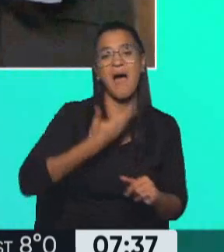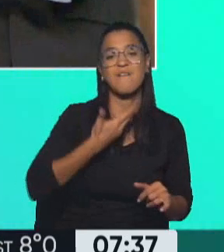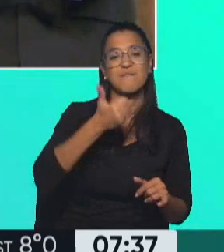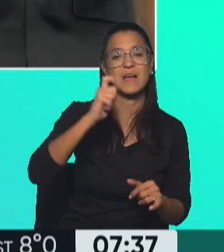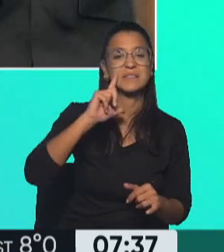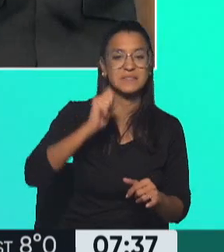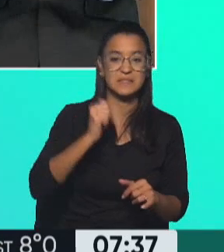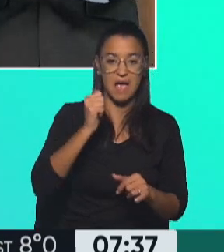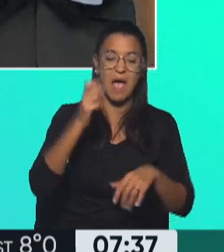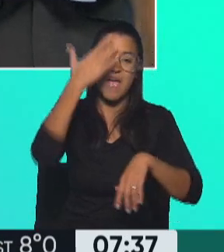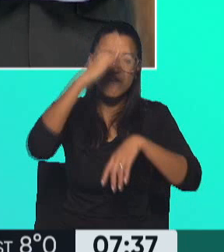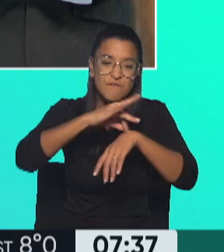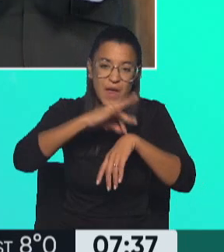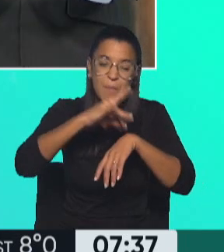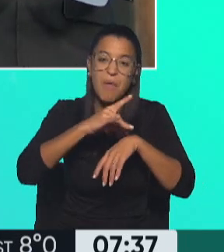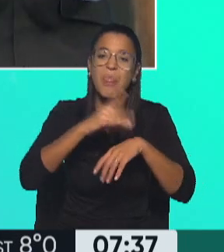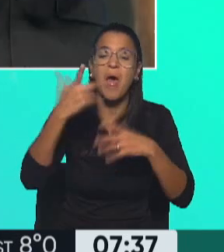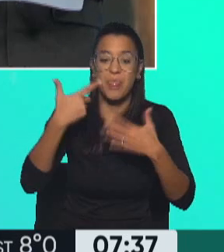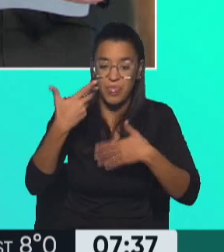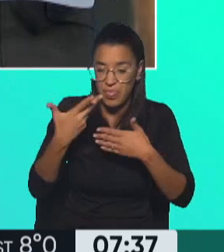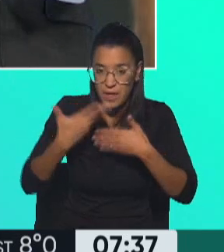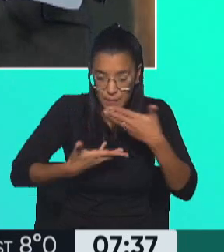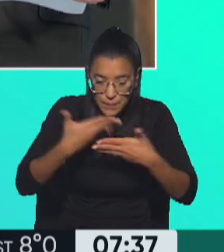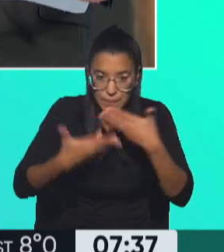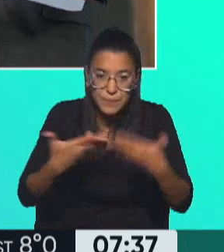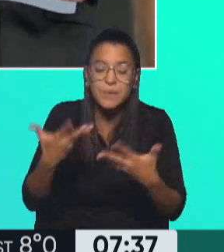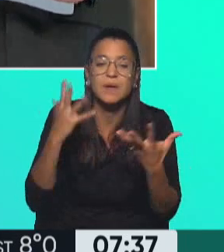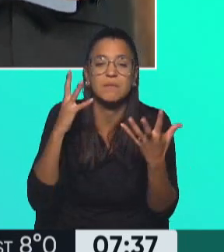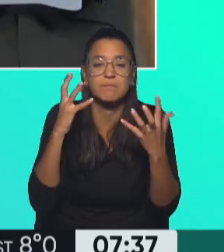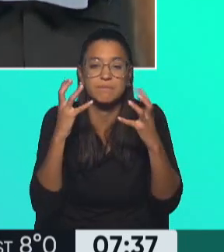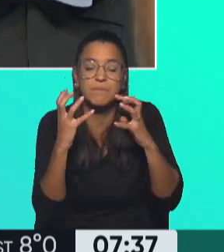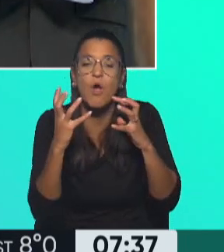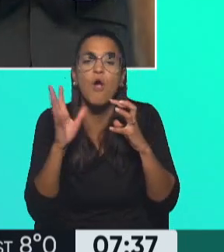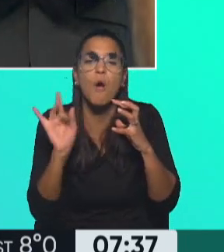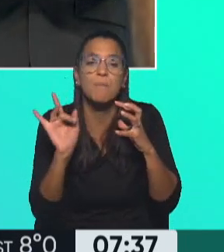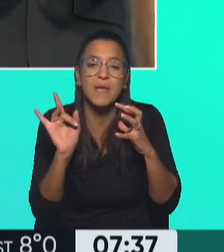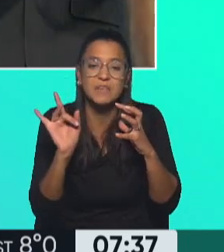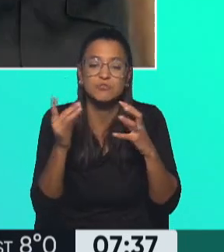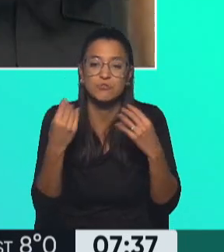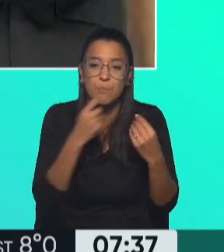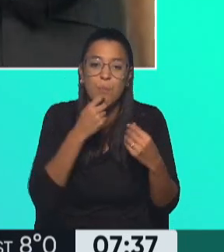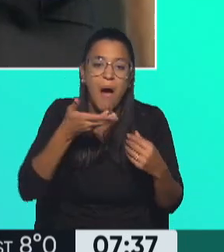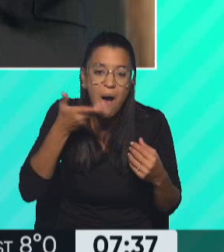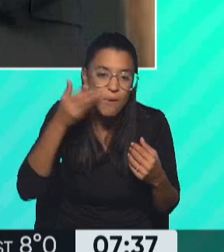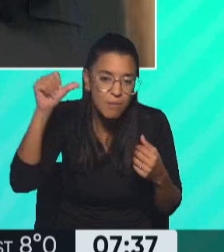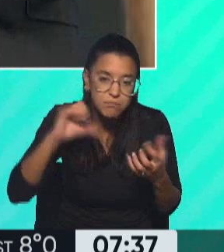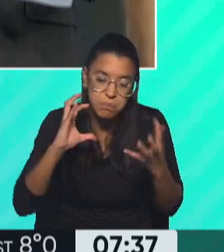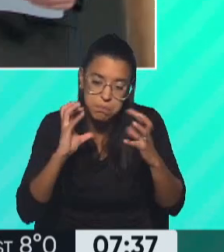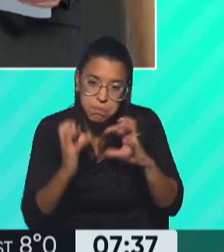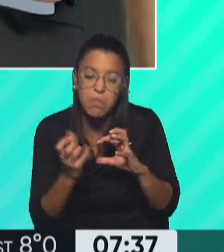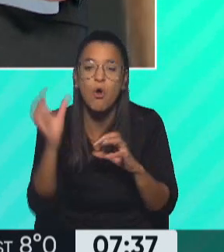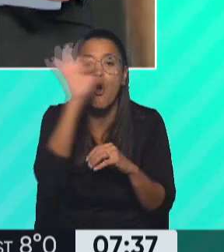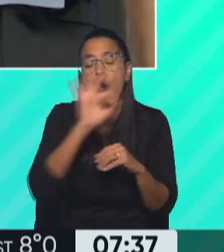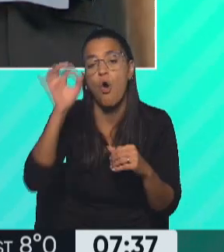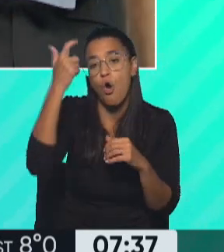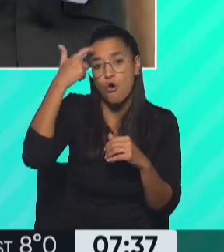enfermedad degenerativa le impide o le genera serias complicaciones en lo que tiene que ver con el habla, con distintas